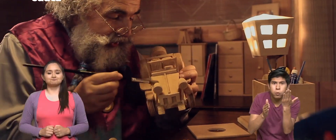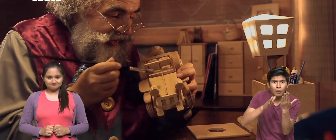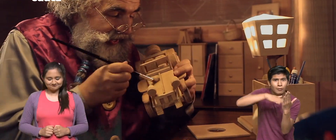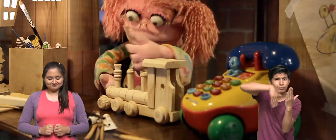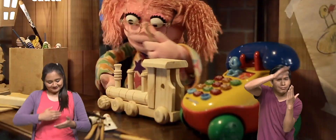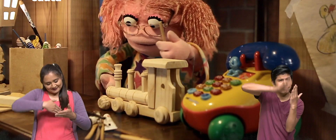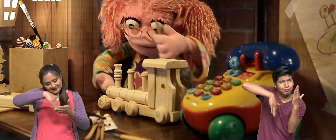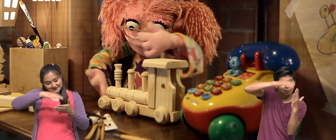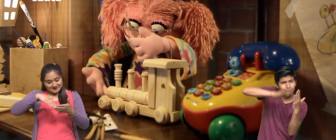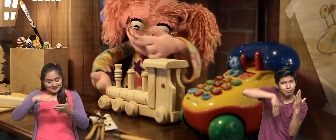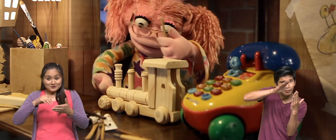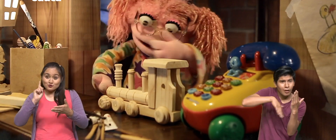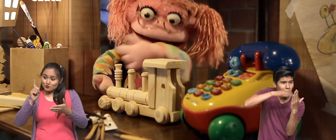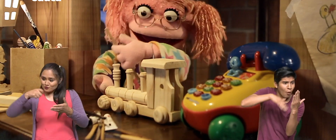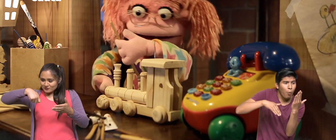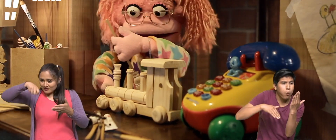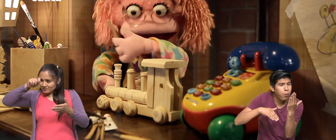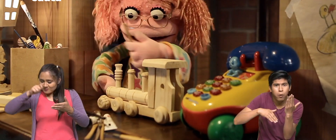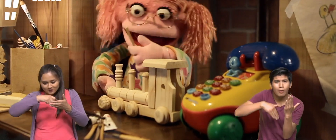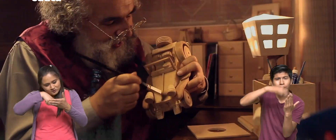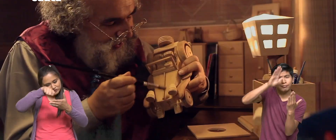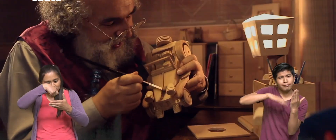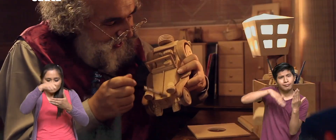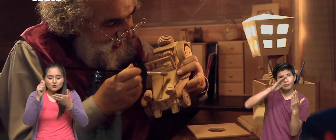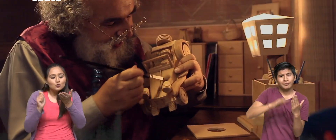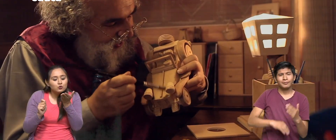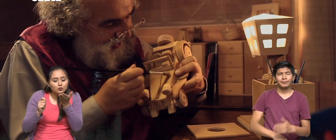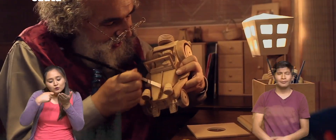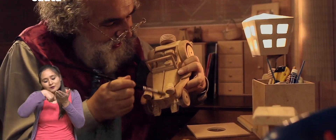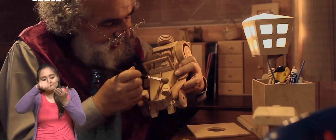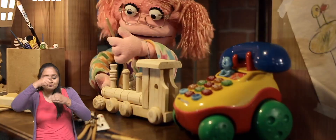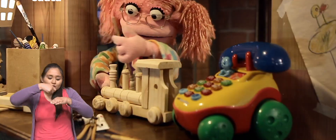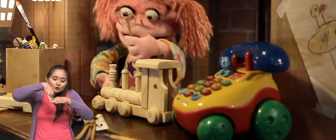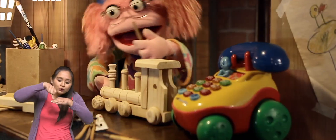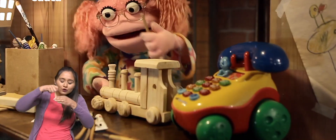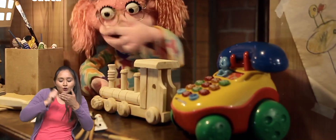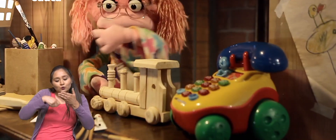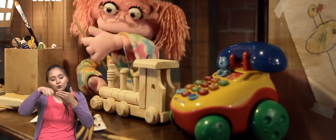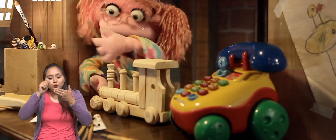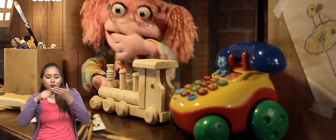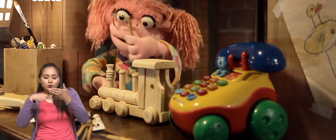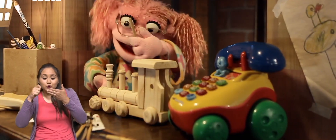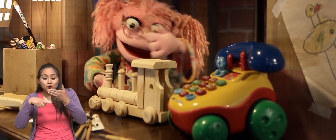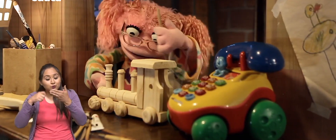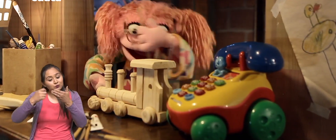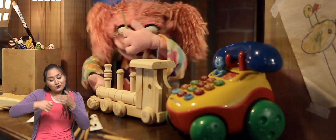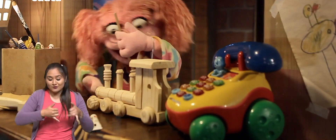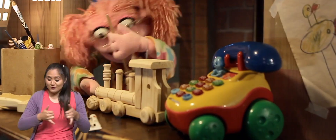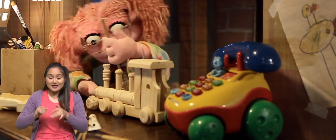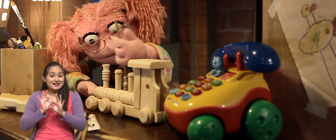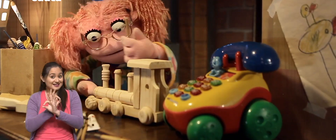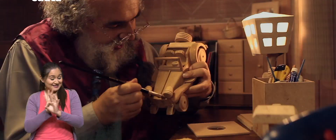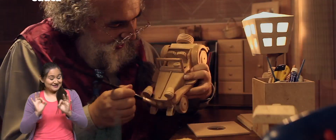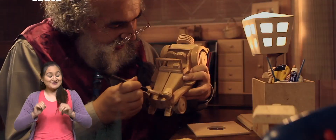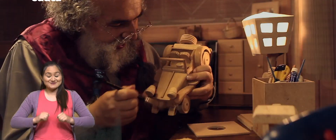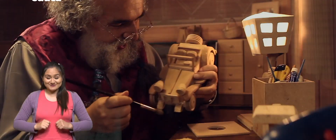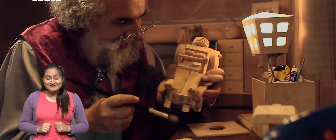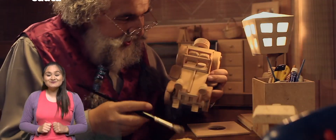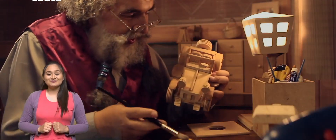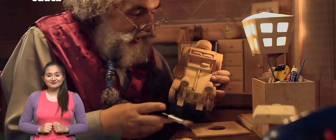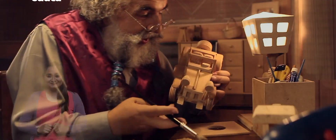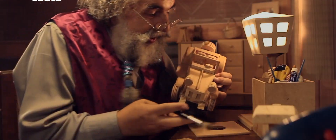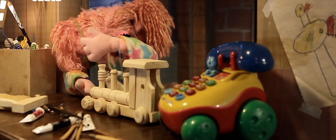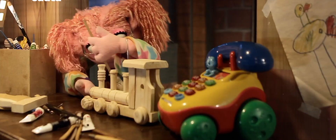limpiamos. Con una brocha muy limpia retiramos todo el polvo del juguete.